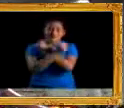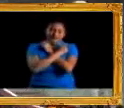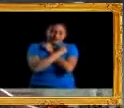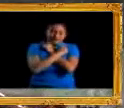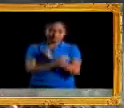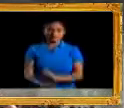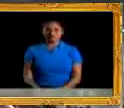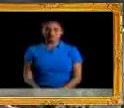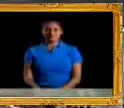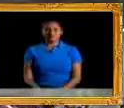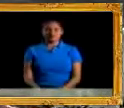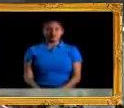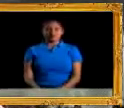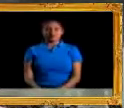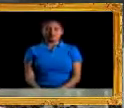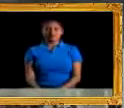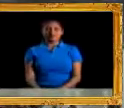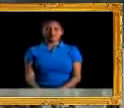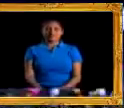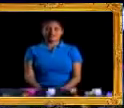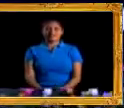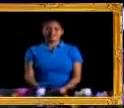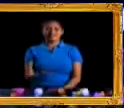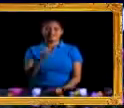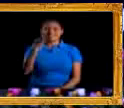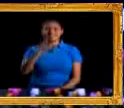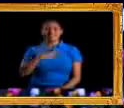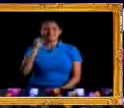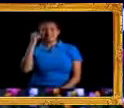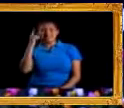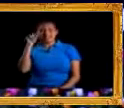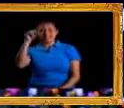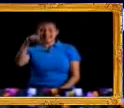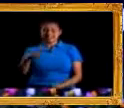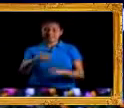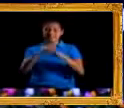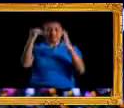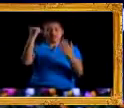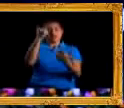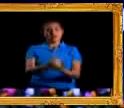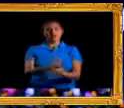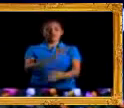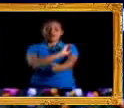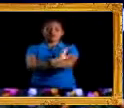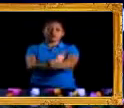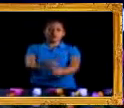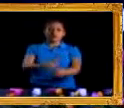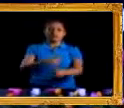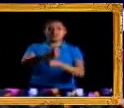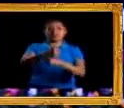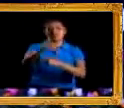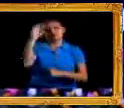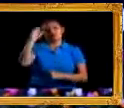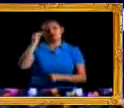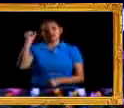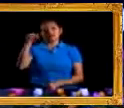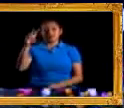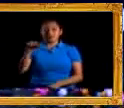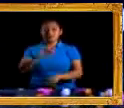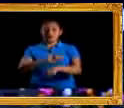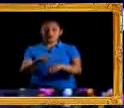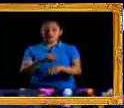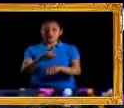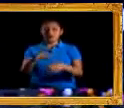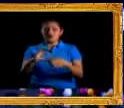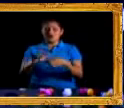amor. ¿Cuántos me están entendiendo esta mañana? Sigamos adelante, hermano, porque si no el reloj nos